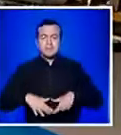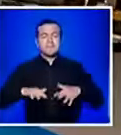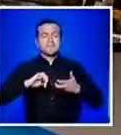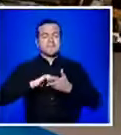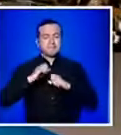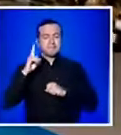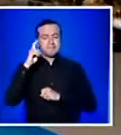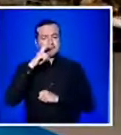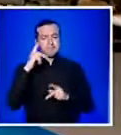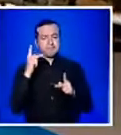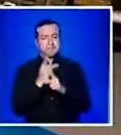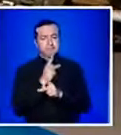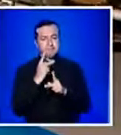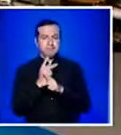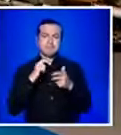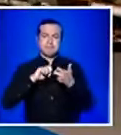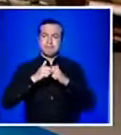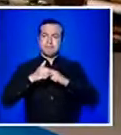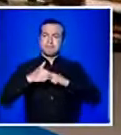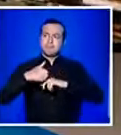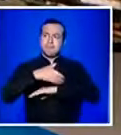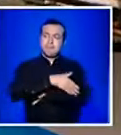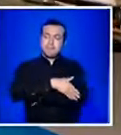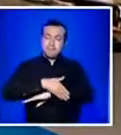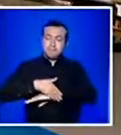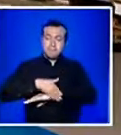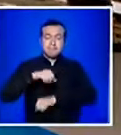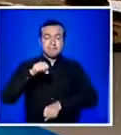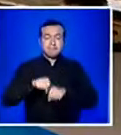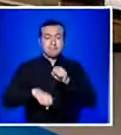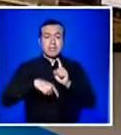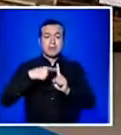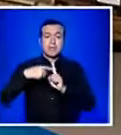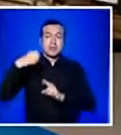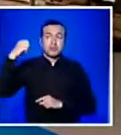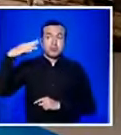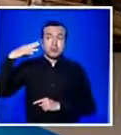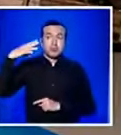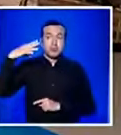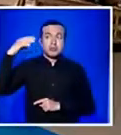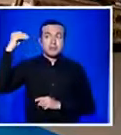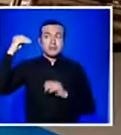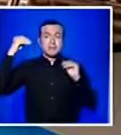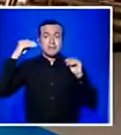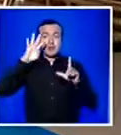de inseguridad, también problemas en las vías. Y sobre todo ahora con los cortes de luz que ni siquiera le cumplen